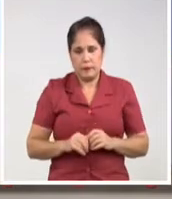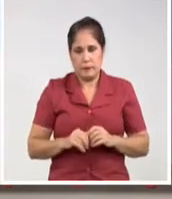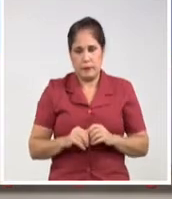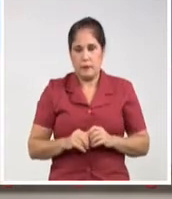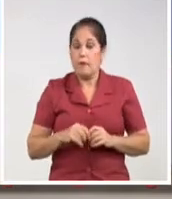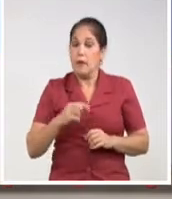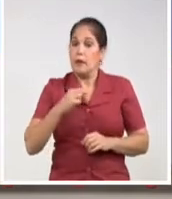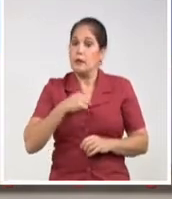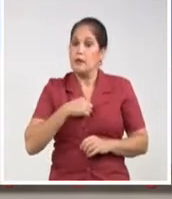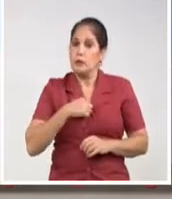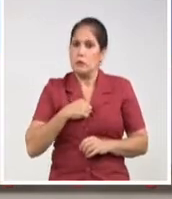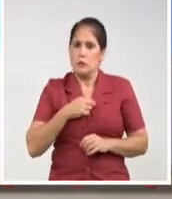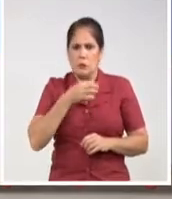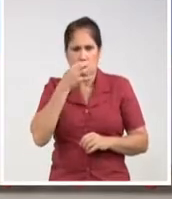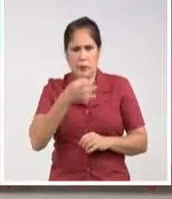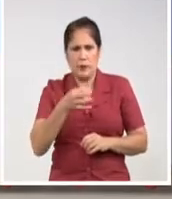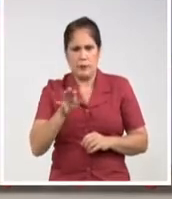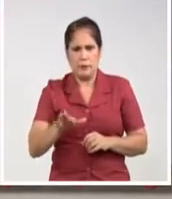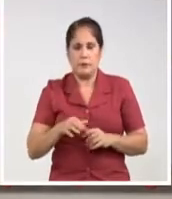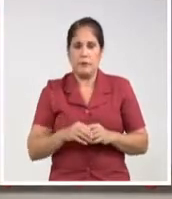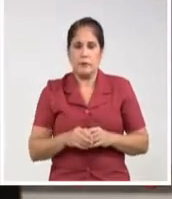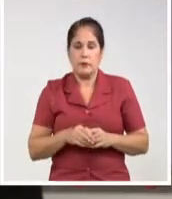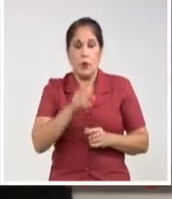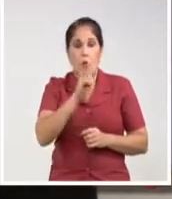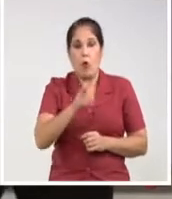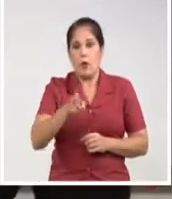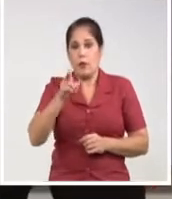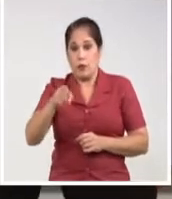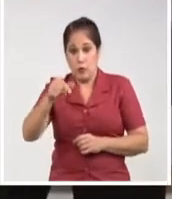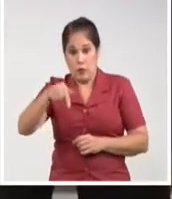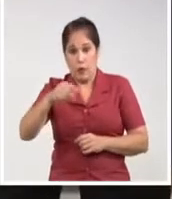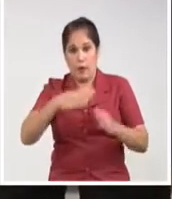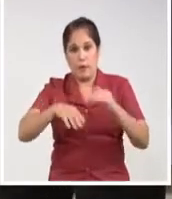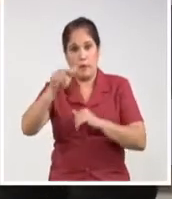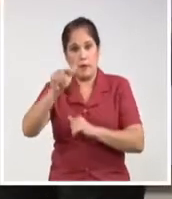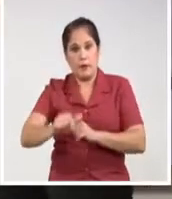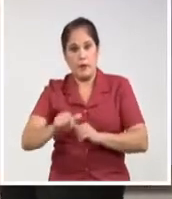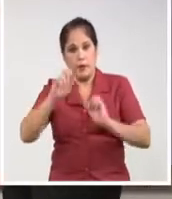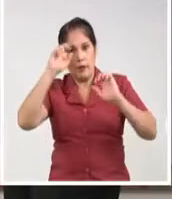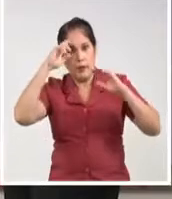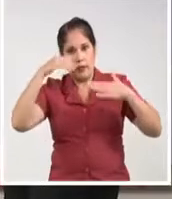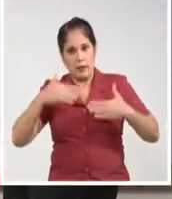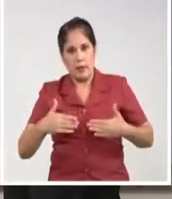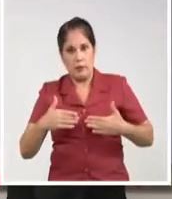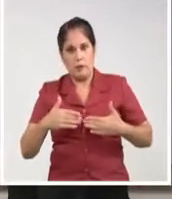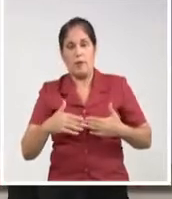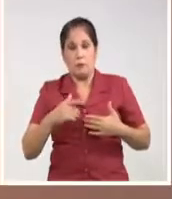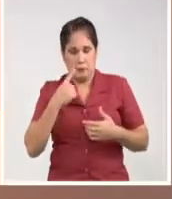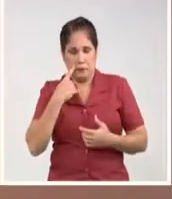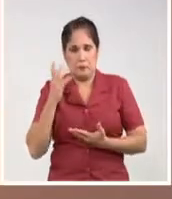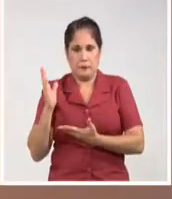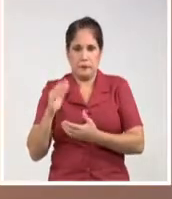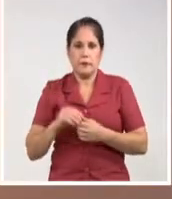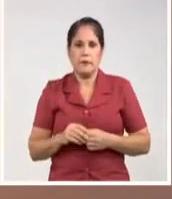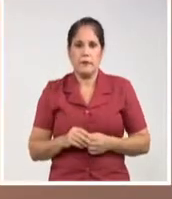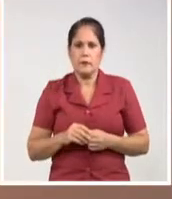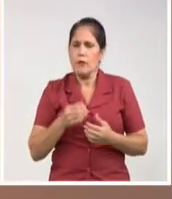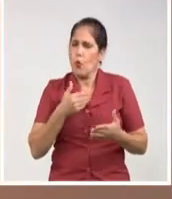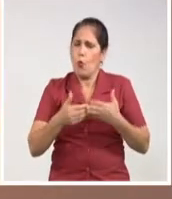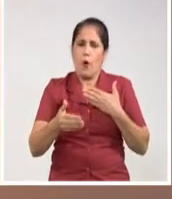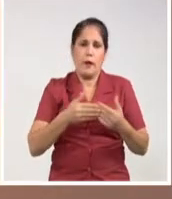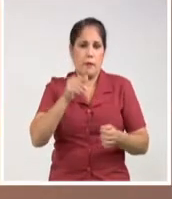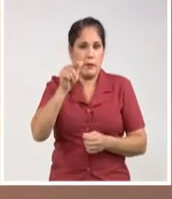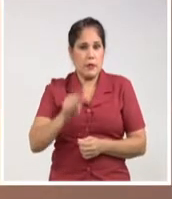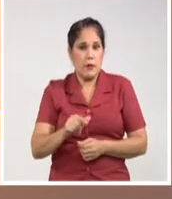les comento brevemente pautas u orientaciones dadas a conocer por el Ministerio de Salud Pública y aquí las tenemos. Cualquier persona adulta